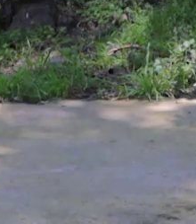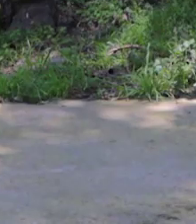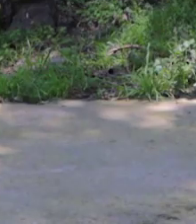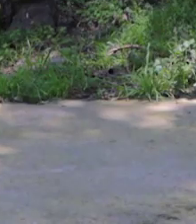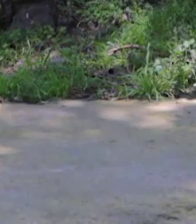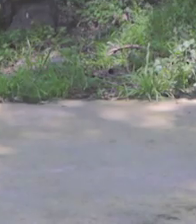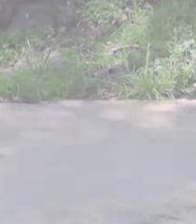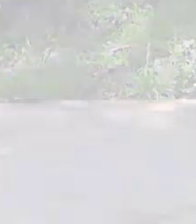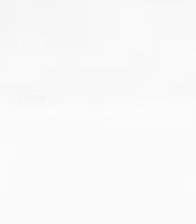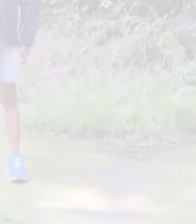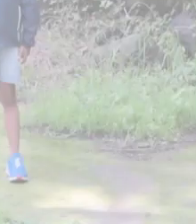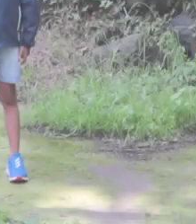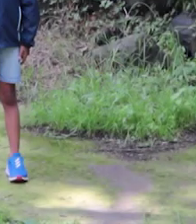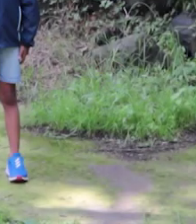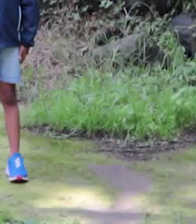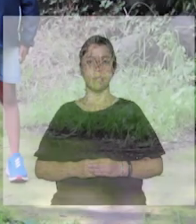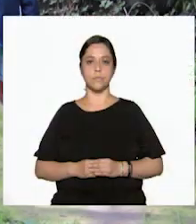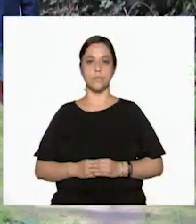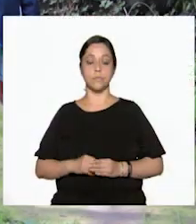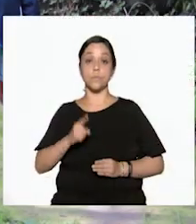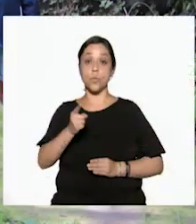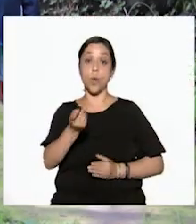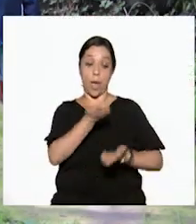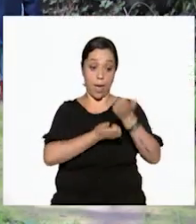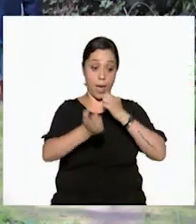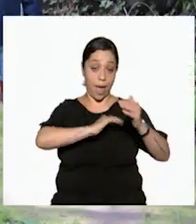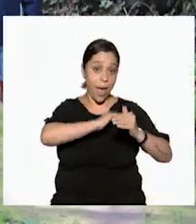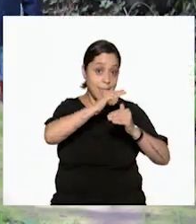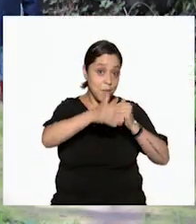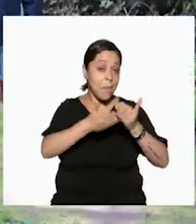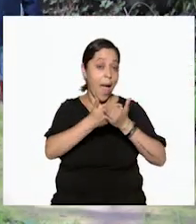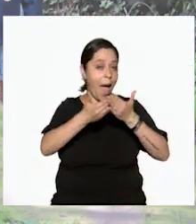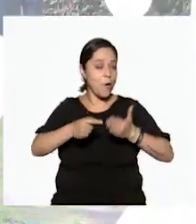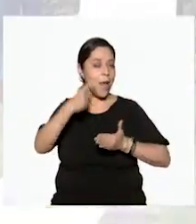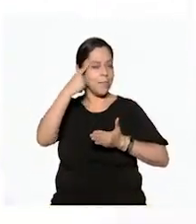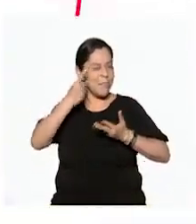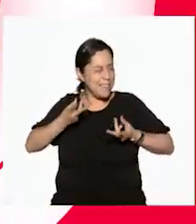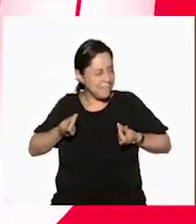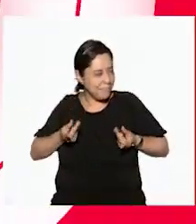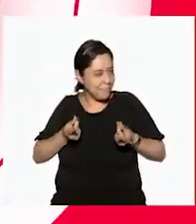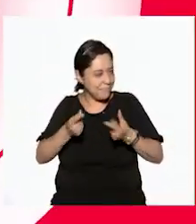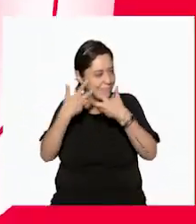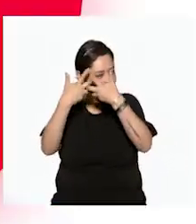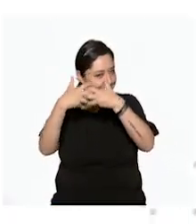respiramos profundo, bien, y después de cada pausa, activa tu mente.